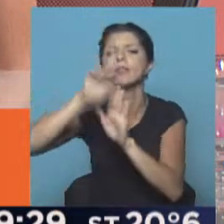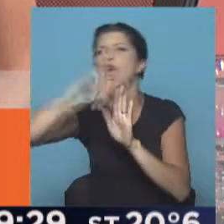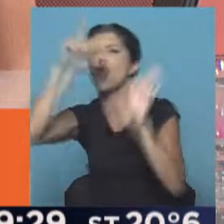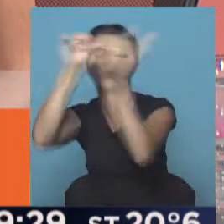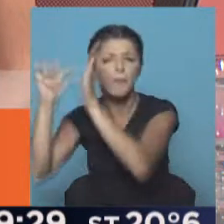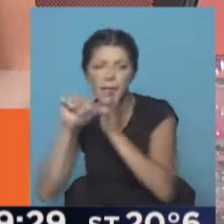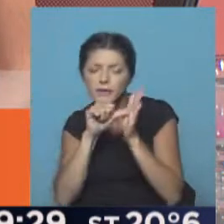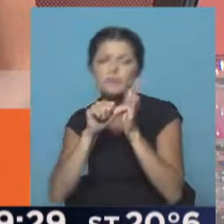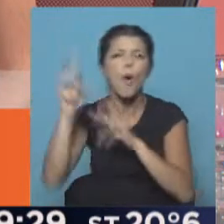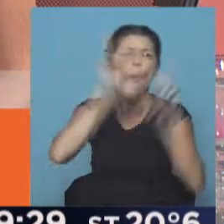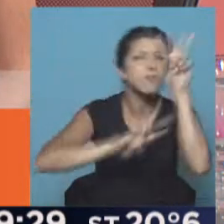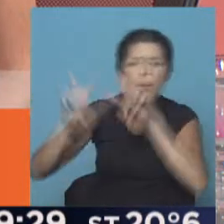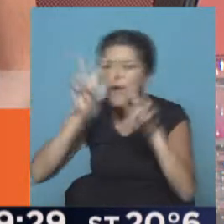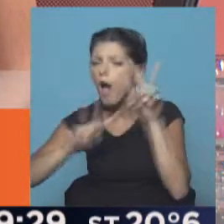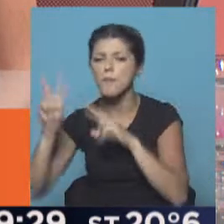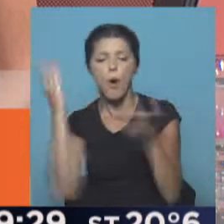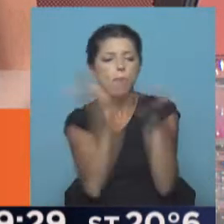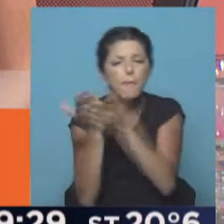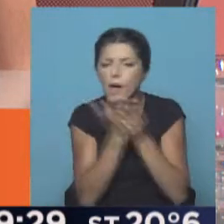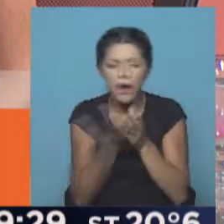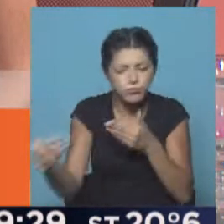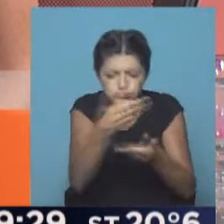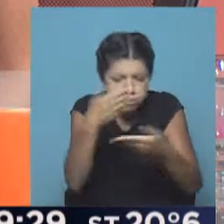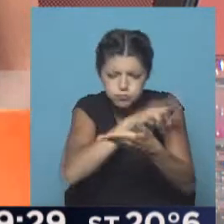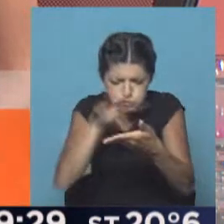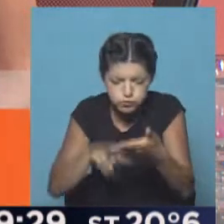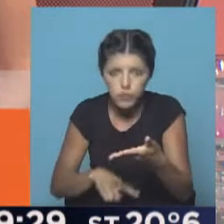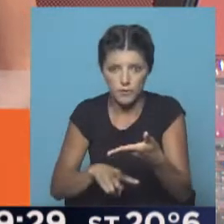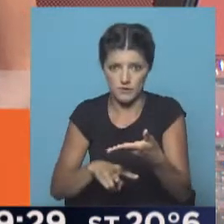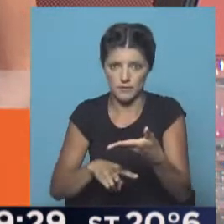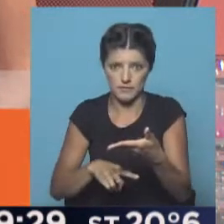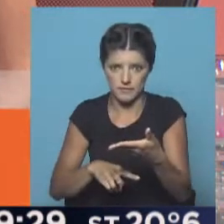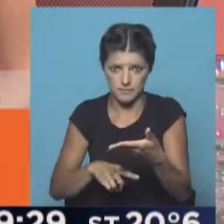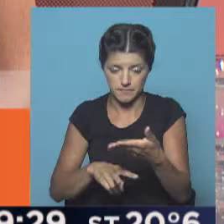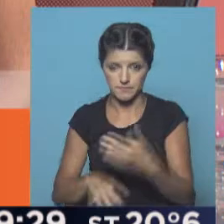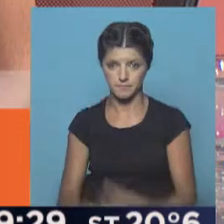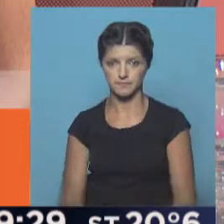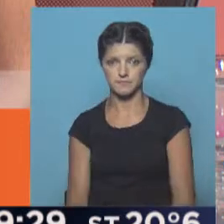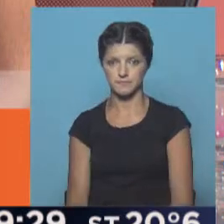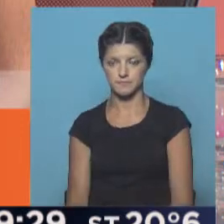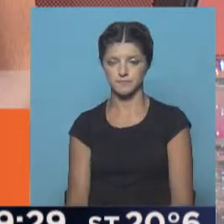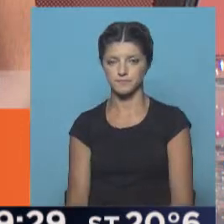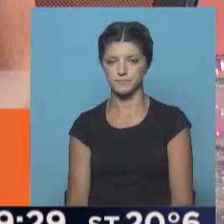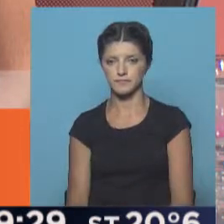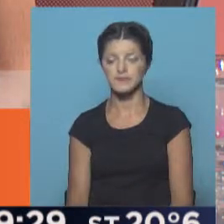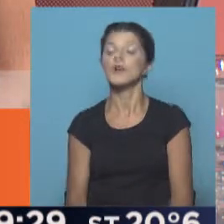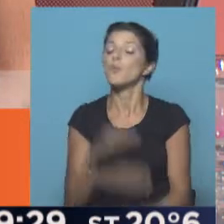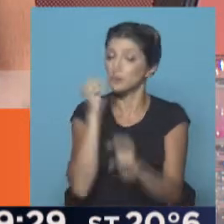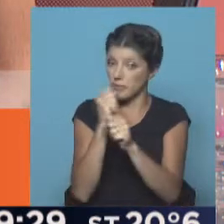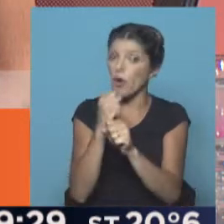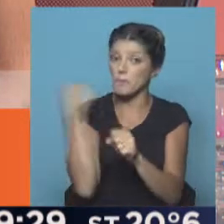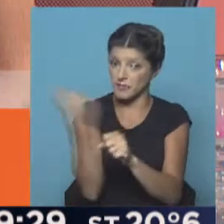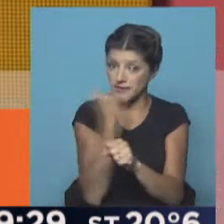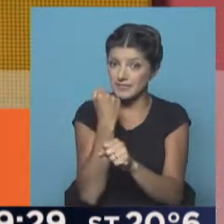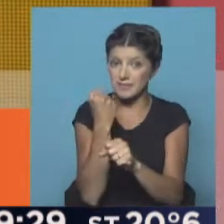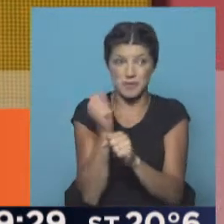exterior, se juntaron papeles, hubo miles de contingencias en el medio, pero digamos que hubo un trabajo judicial claramente